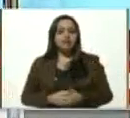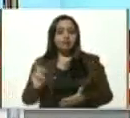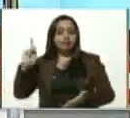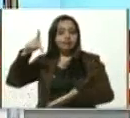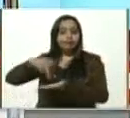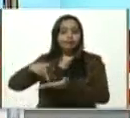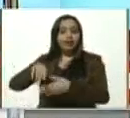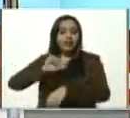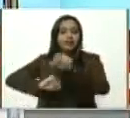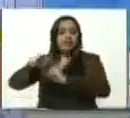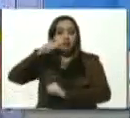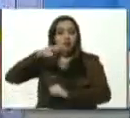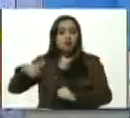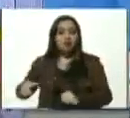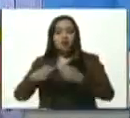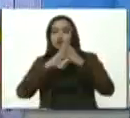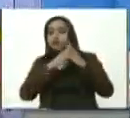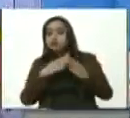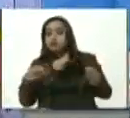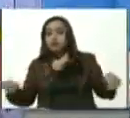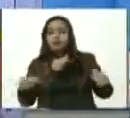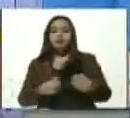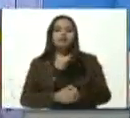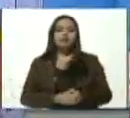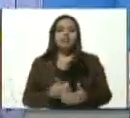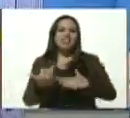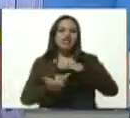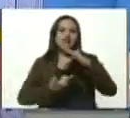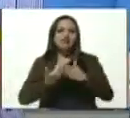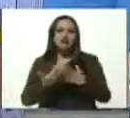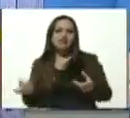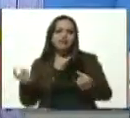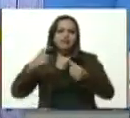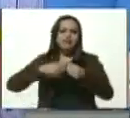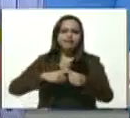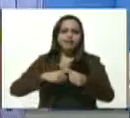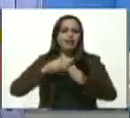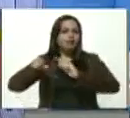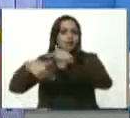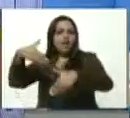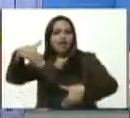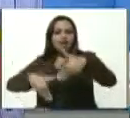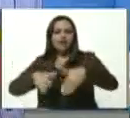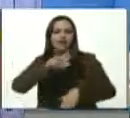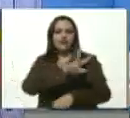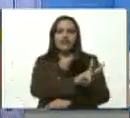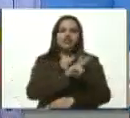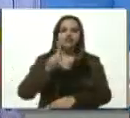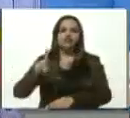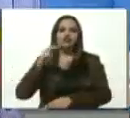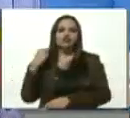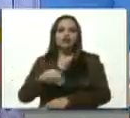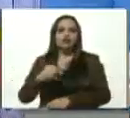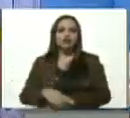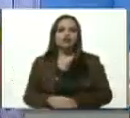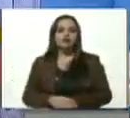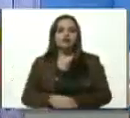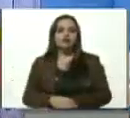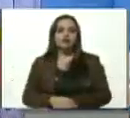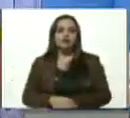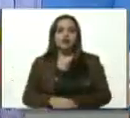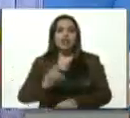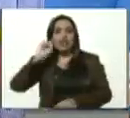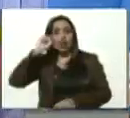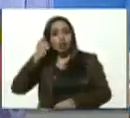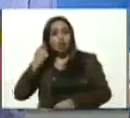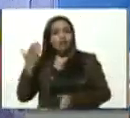no solamente la Defensoría, sino todos los entes que tiene o que están involucrados en estas próximas elecciones del 21 de noviembre. Y a propósito de